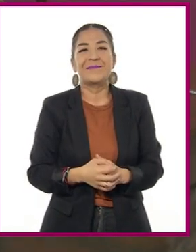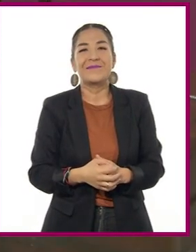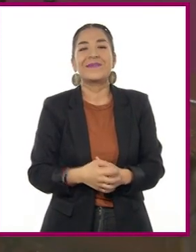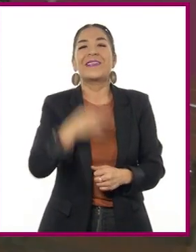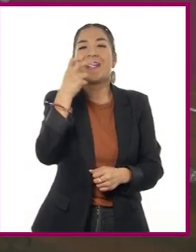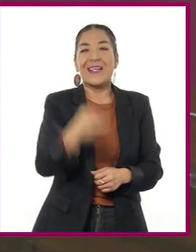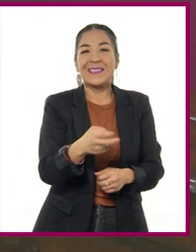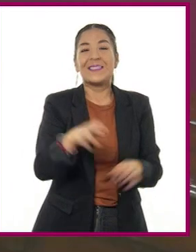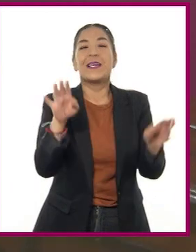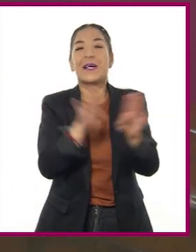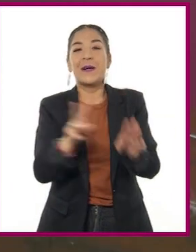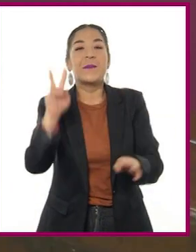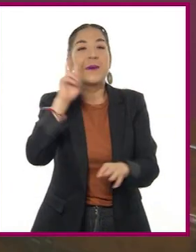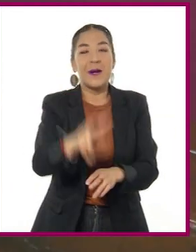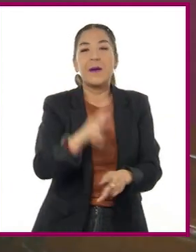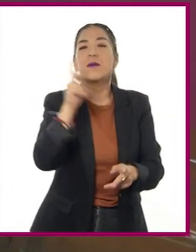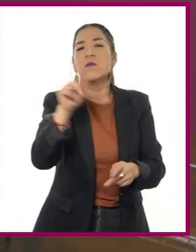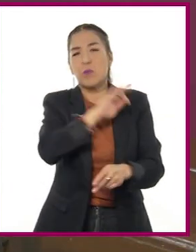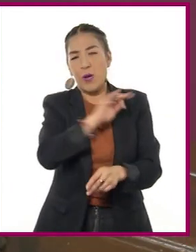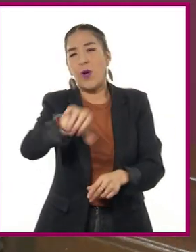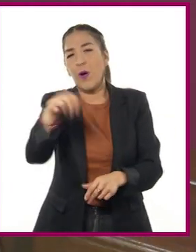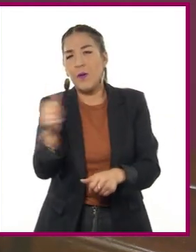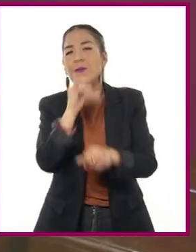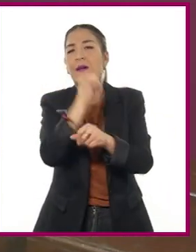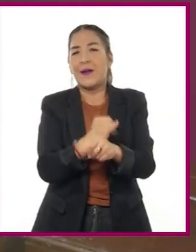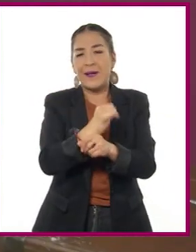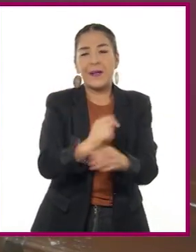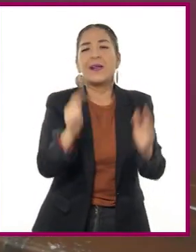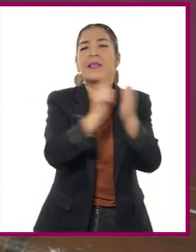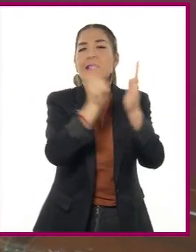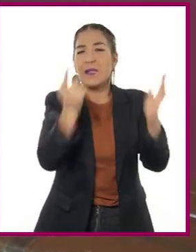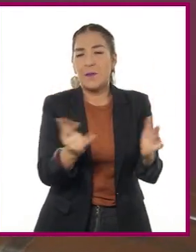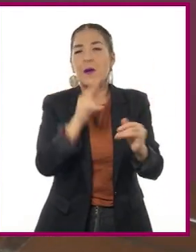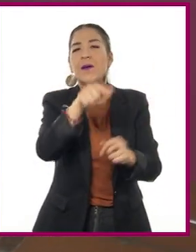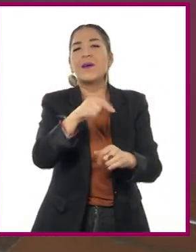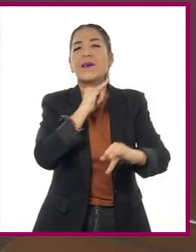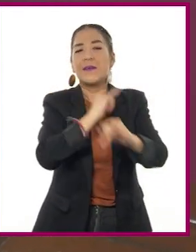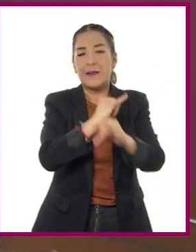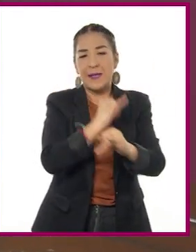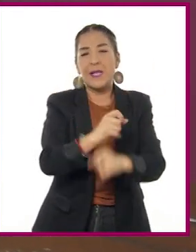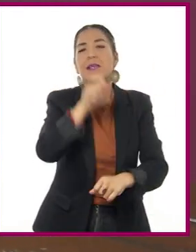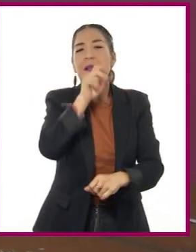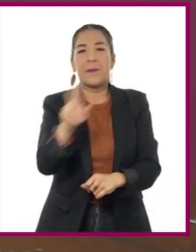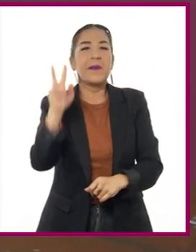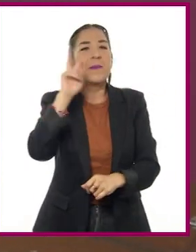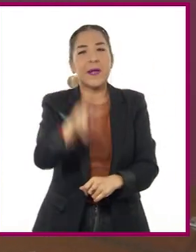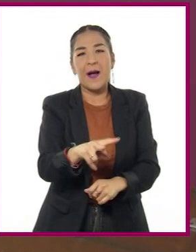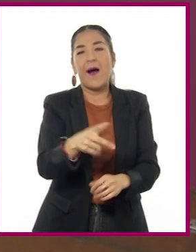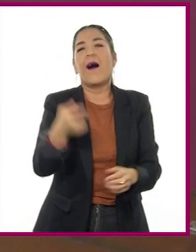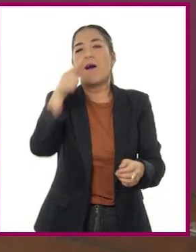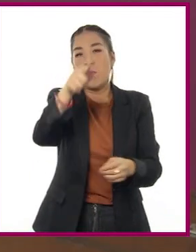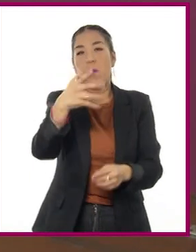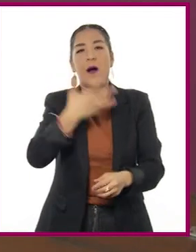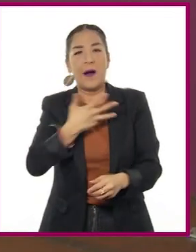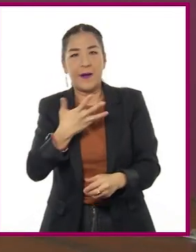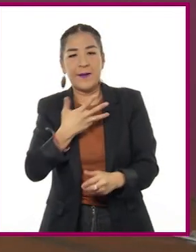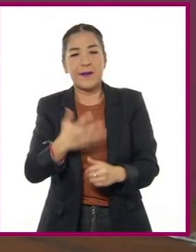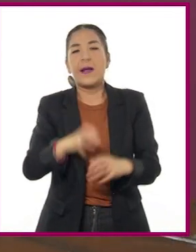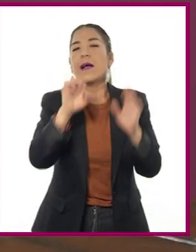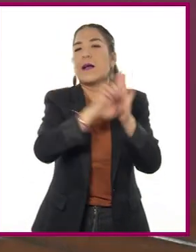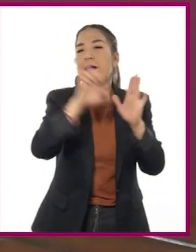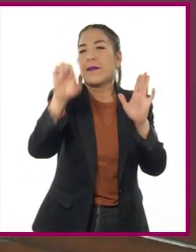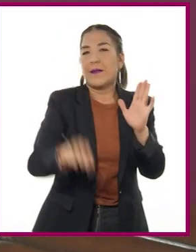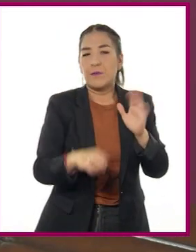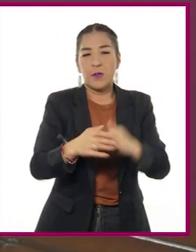También pueden consultar otras fuentes bibliográficas, digitales y audiovisuales que tengan a la mano. Por